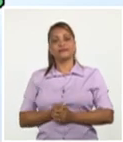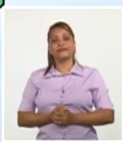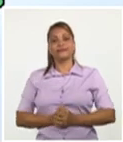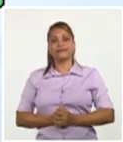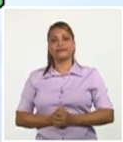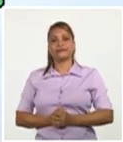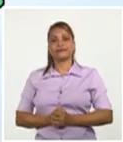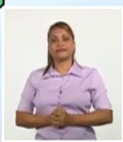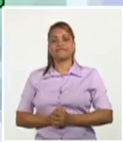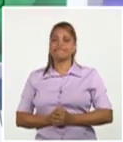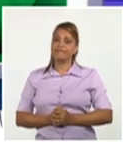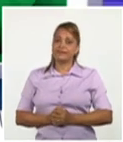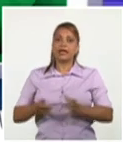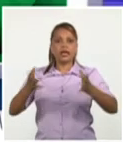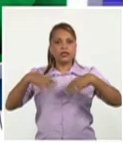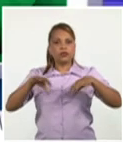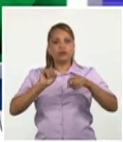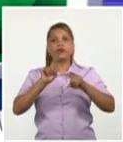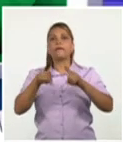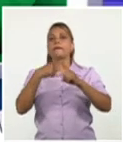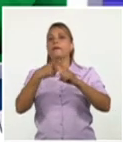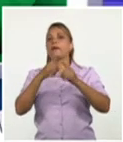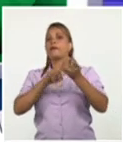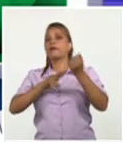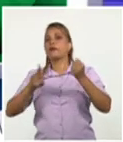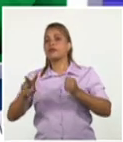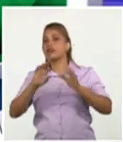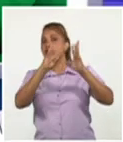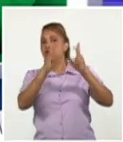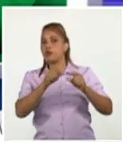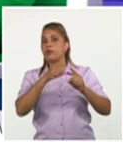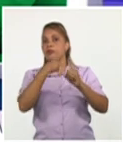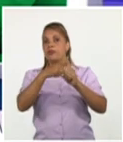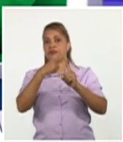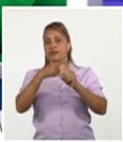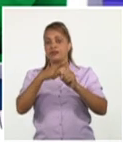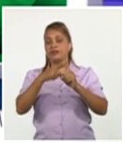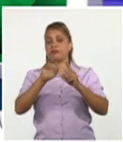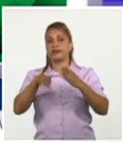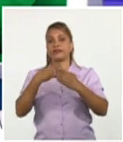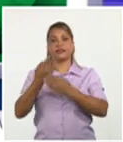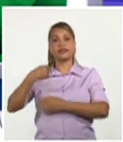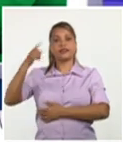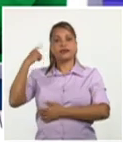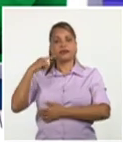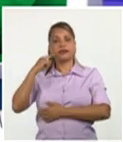Este es el comportamiento por provincias del número de casos en el día de ayer. El